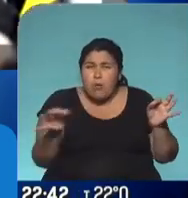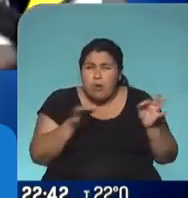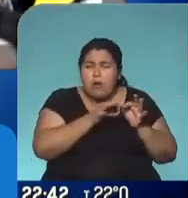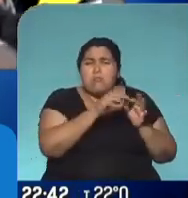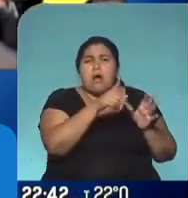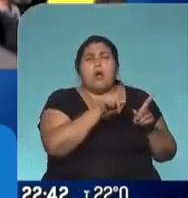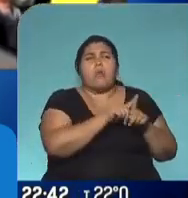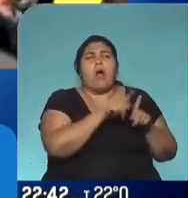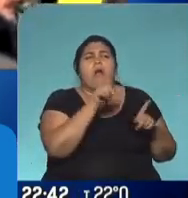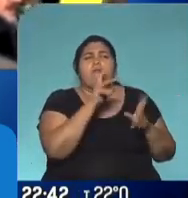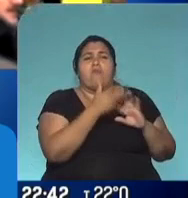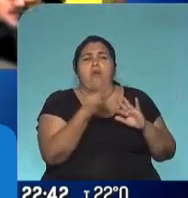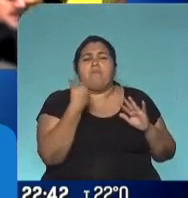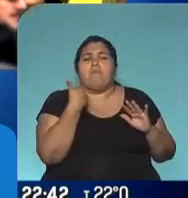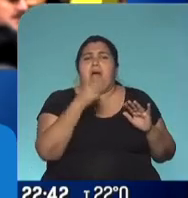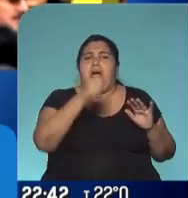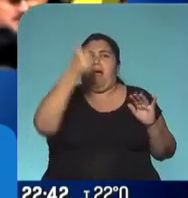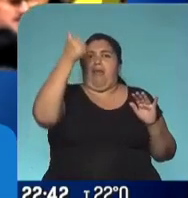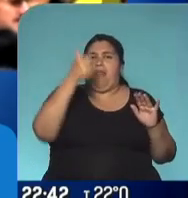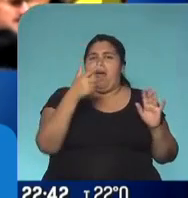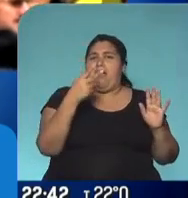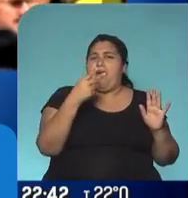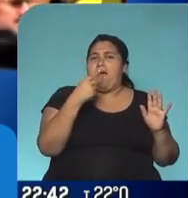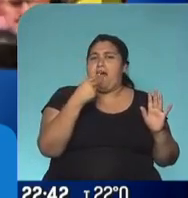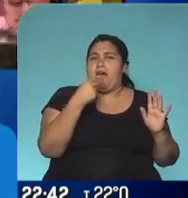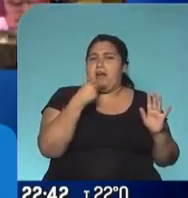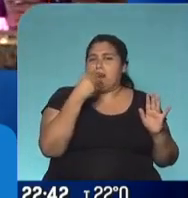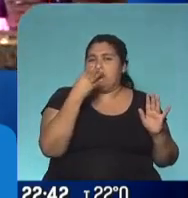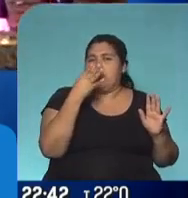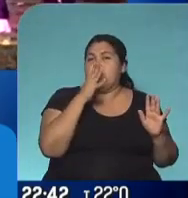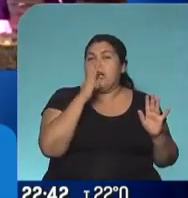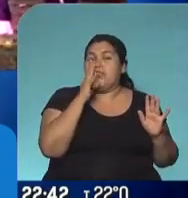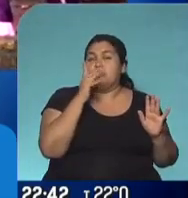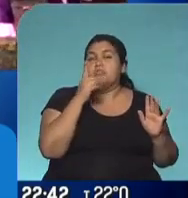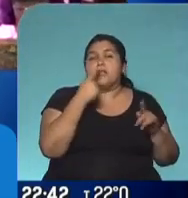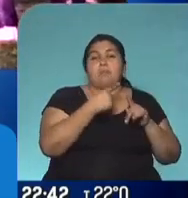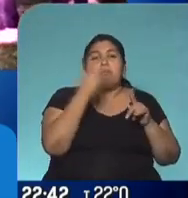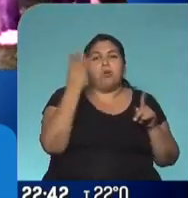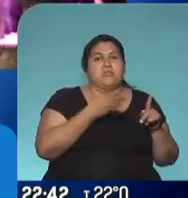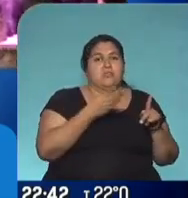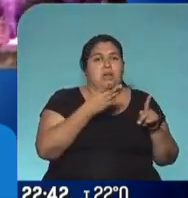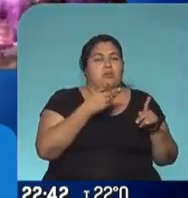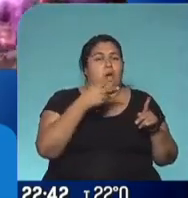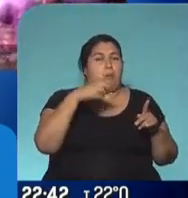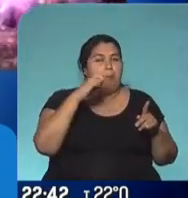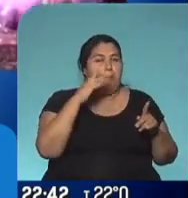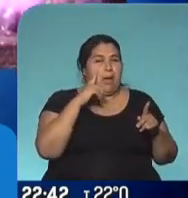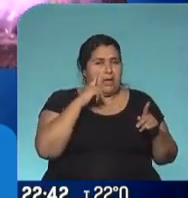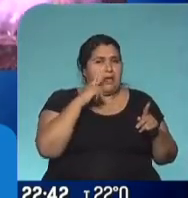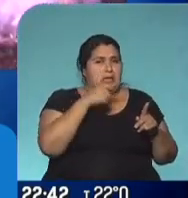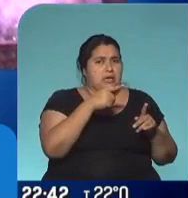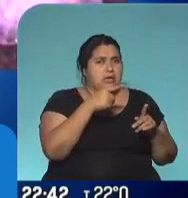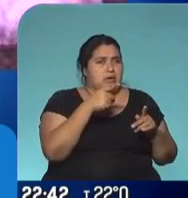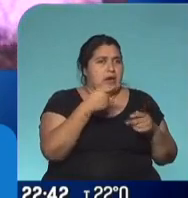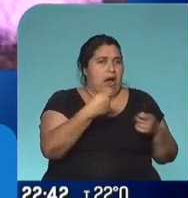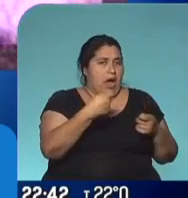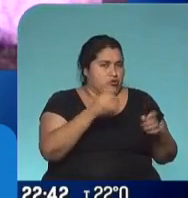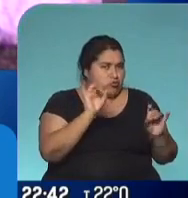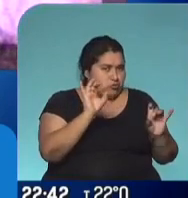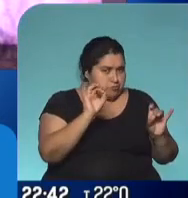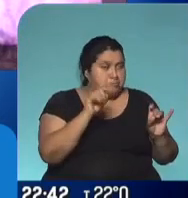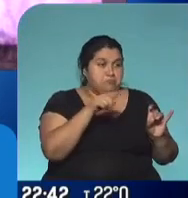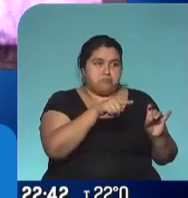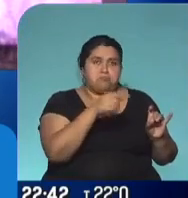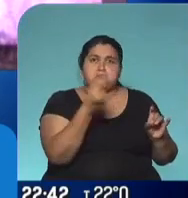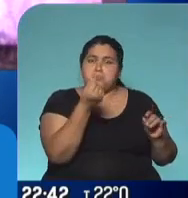un 14% del PBI en gasto anual. Con lo cual significa una cifra muy importante, no por casualidad. Esto